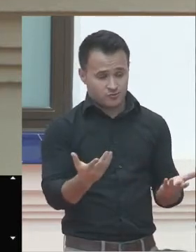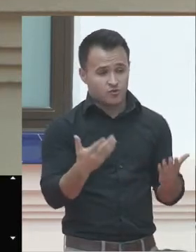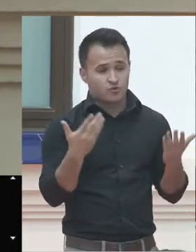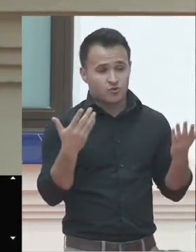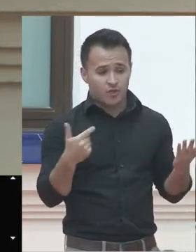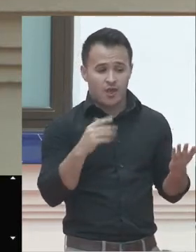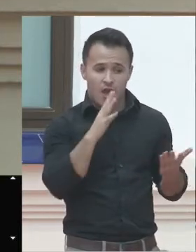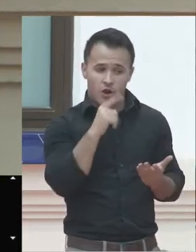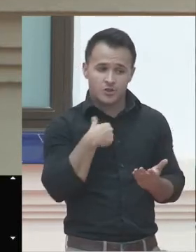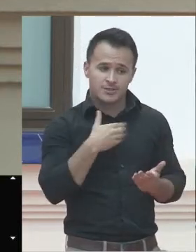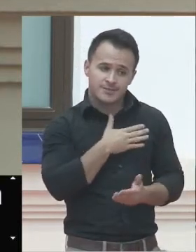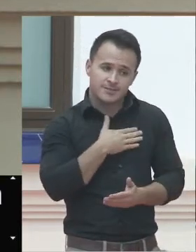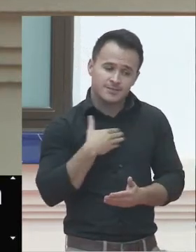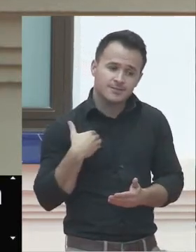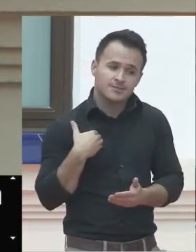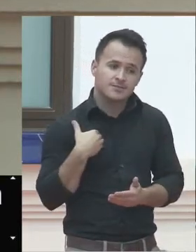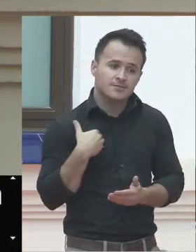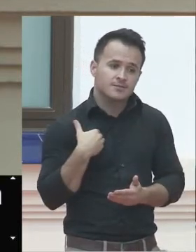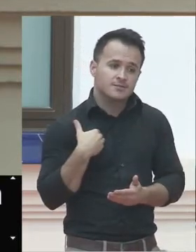me gustaría